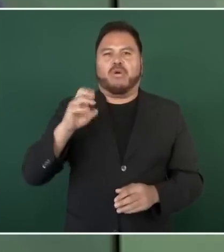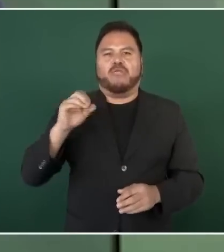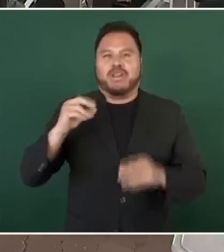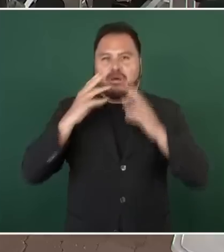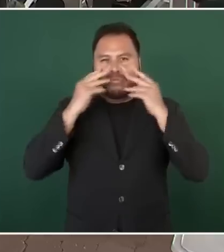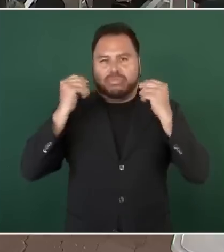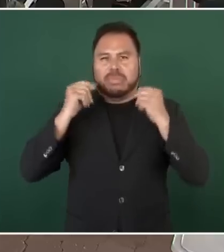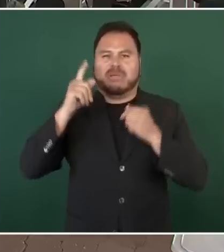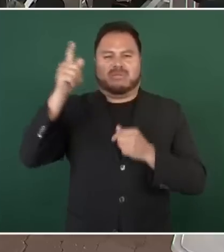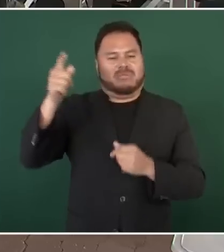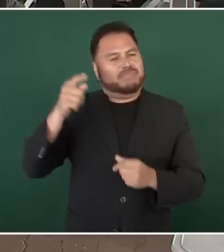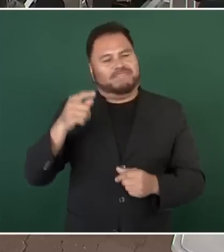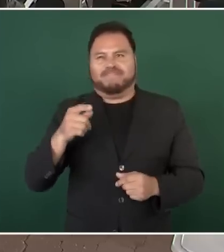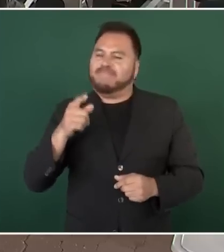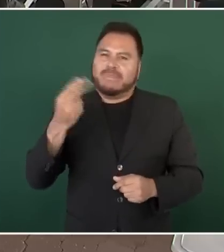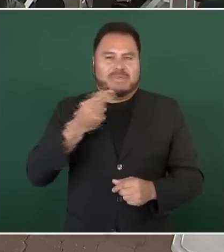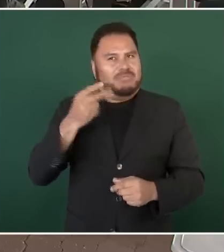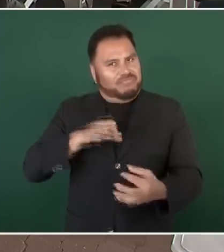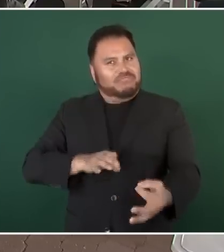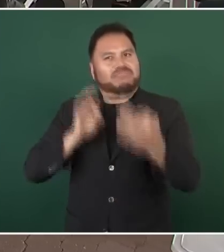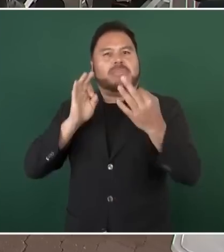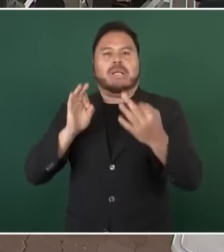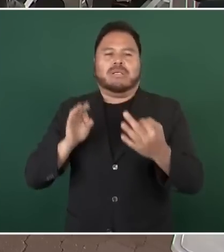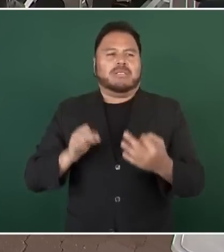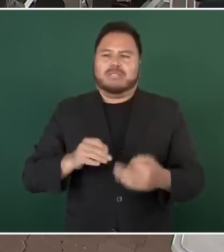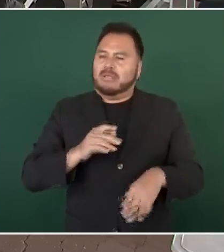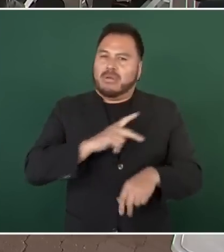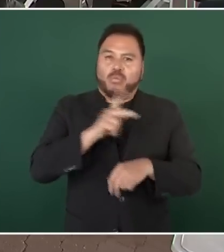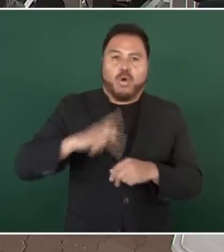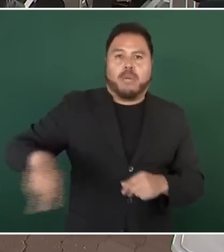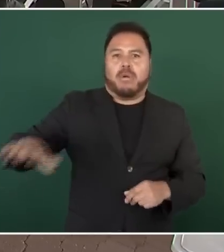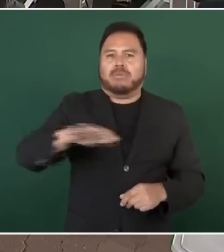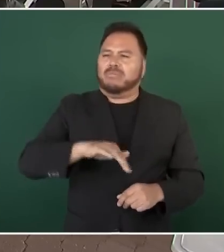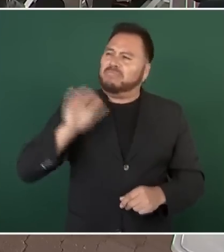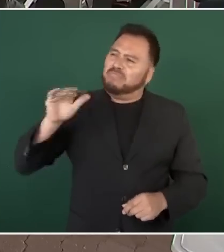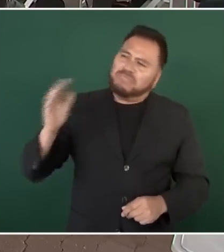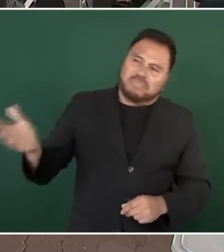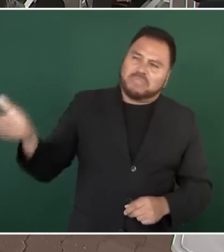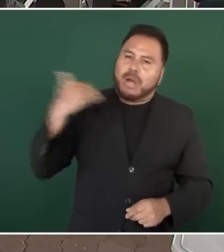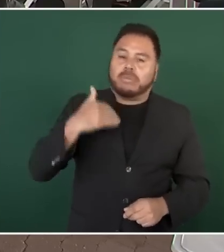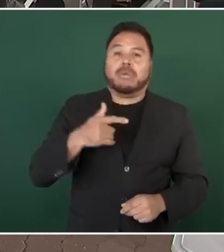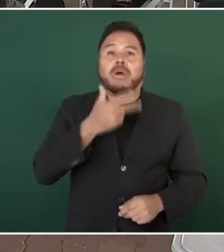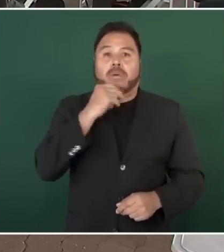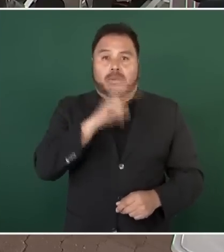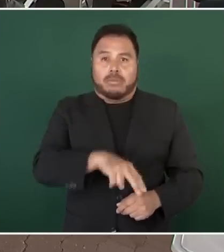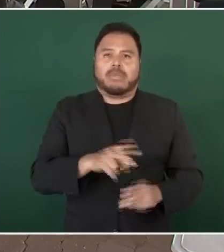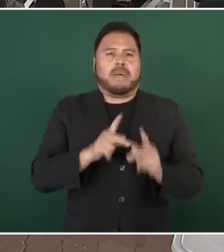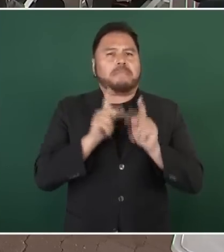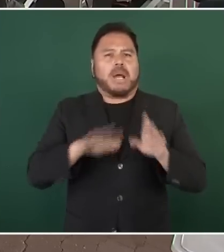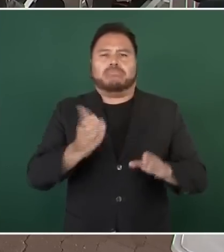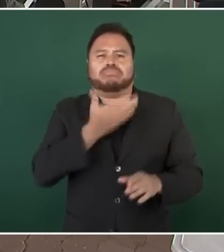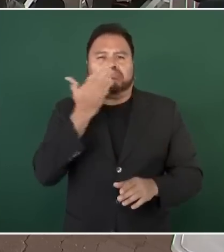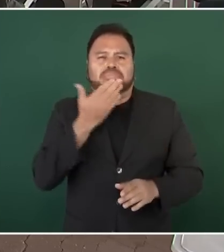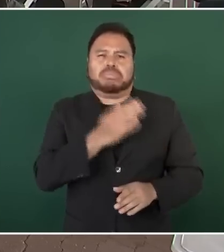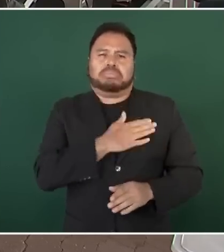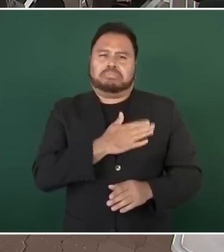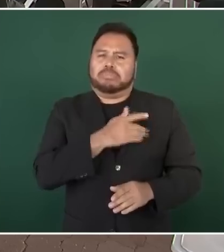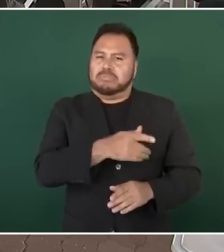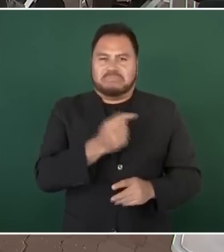llama al pueblo a tomar las armas, aun cuando él era un hombre bueno, pacifista, y